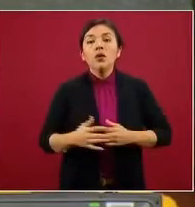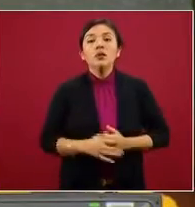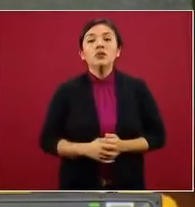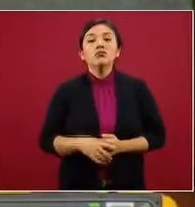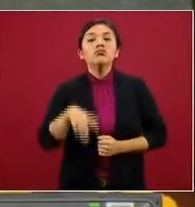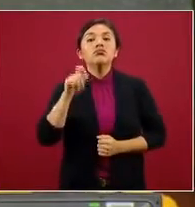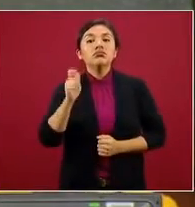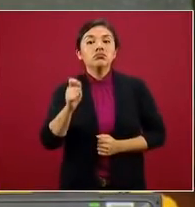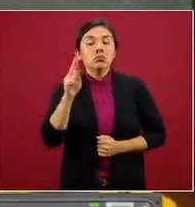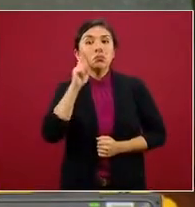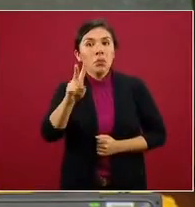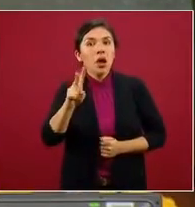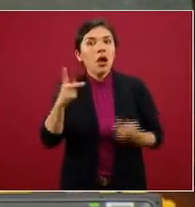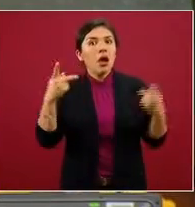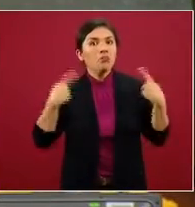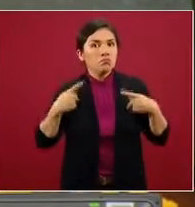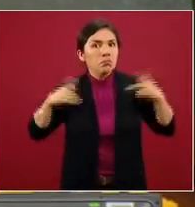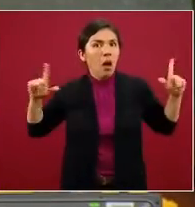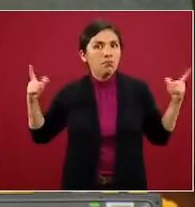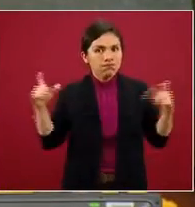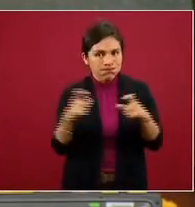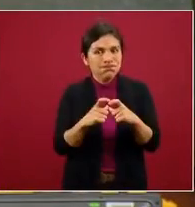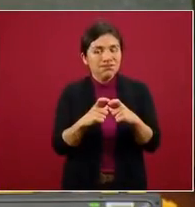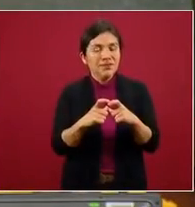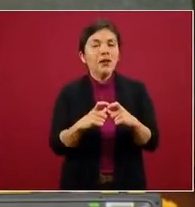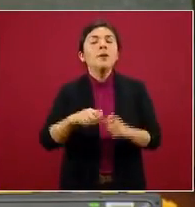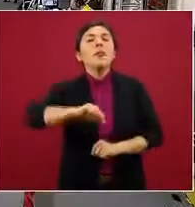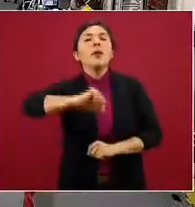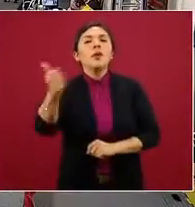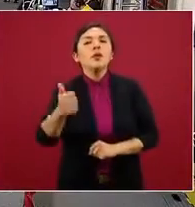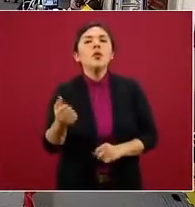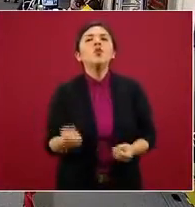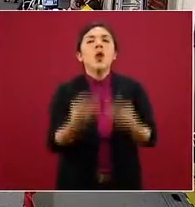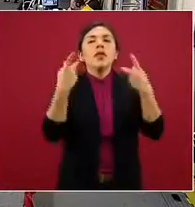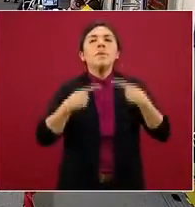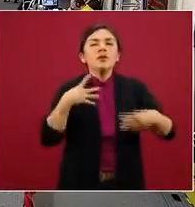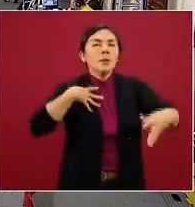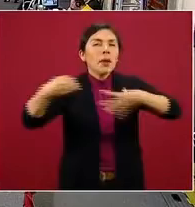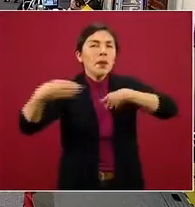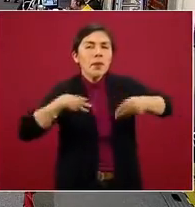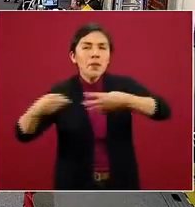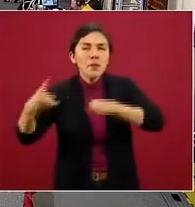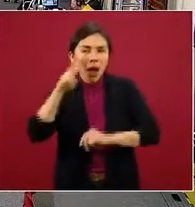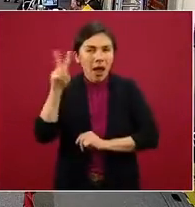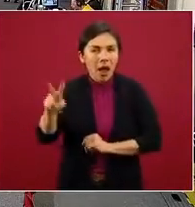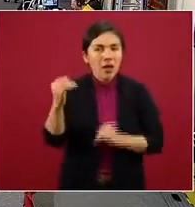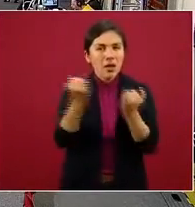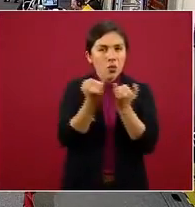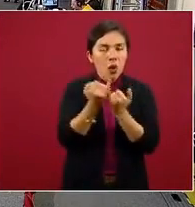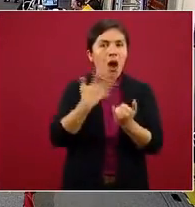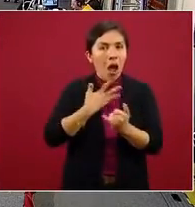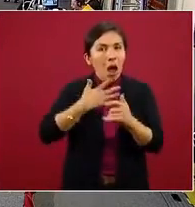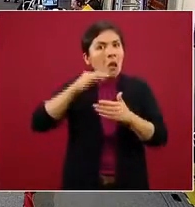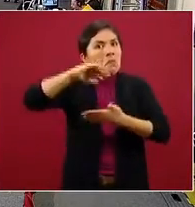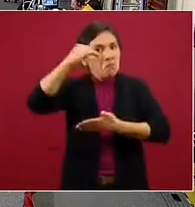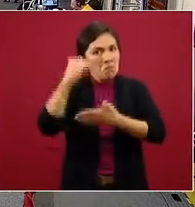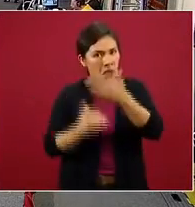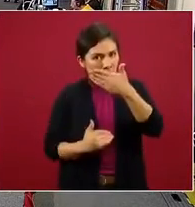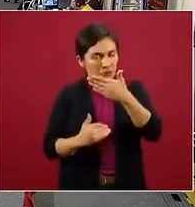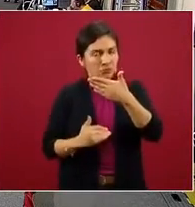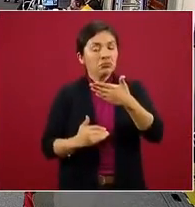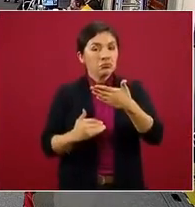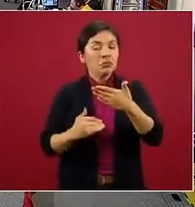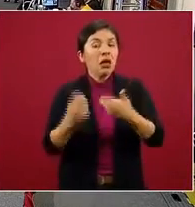que se vio reducida, y en el caso de los números de contagios que también van a la baja. Y bueno,